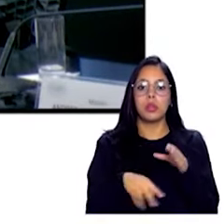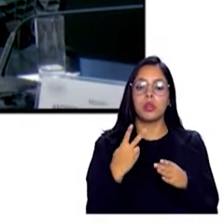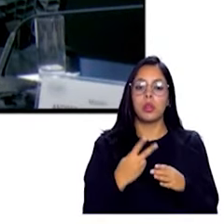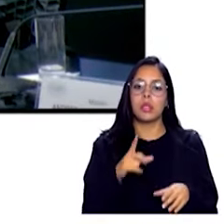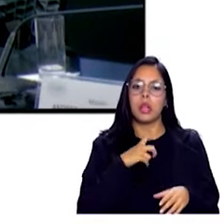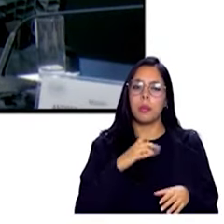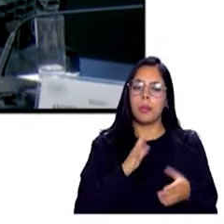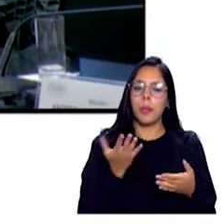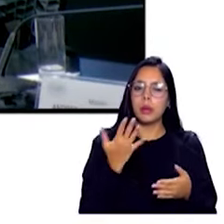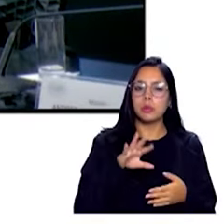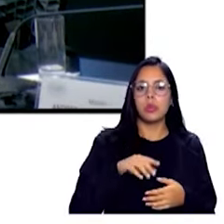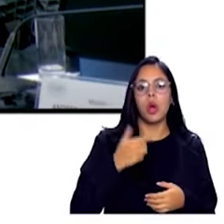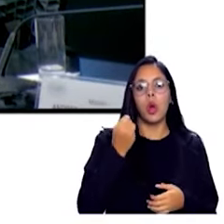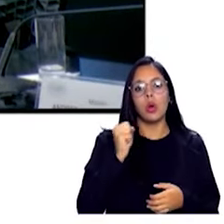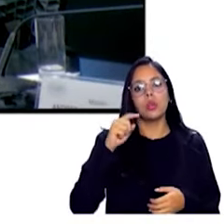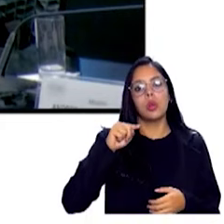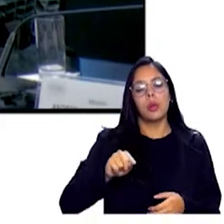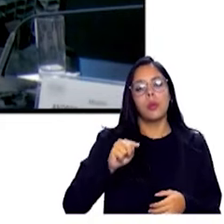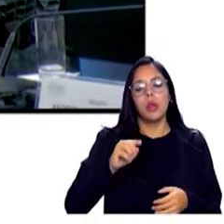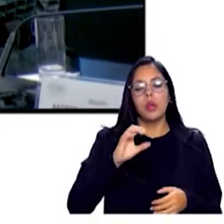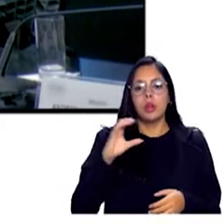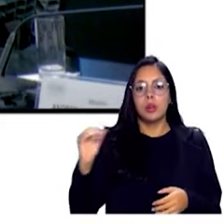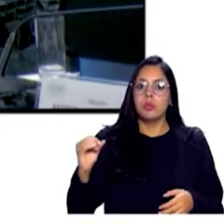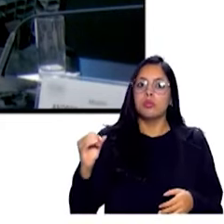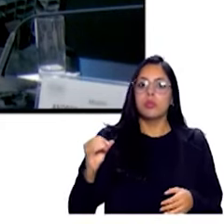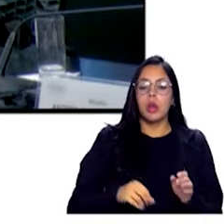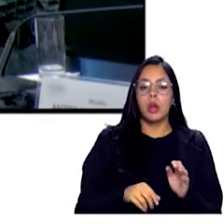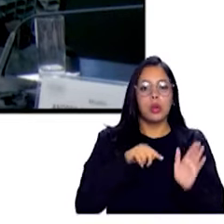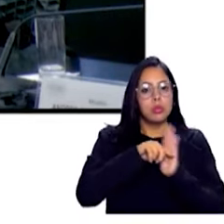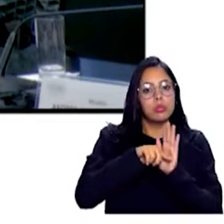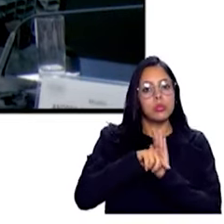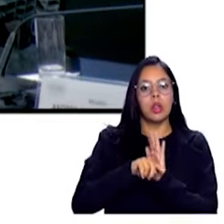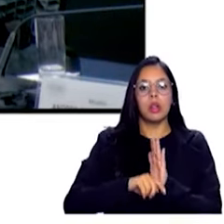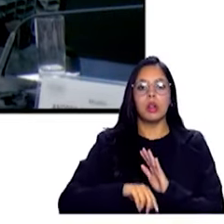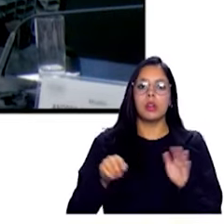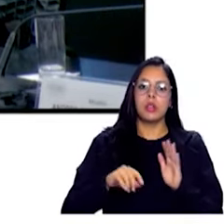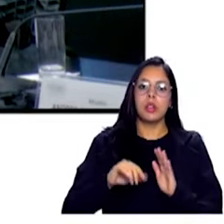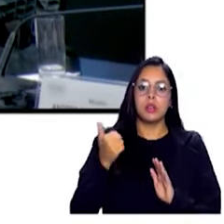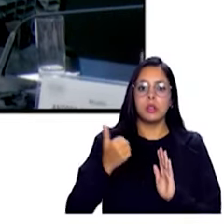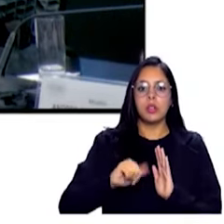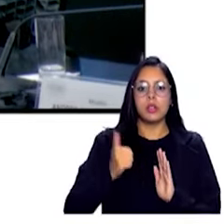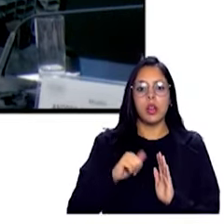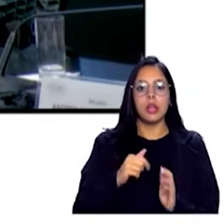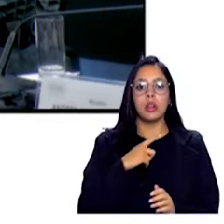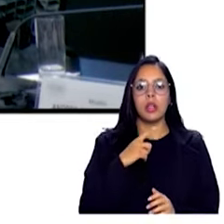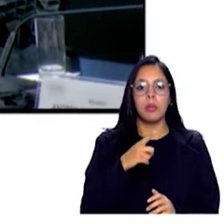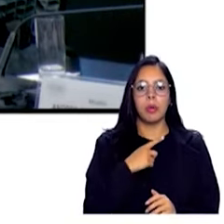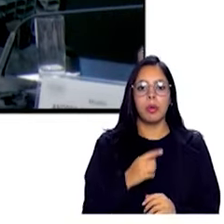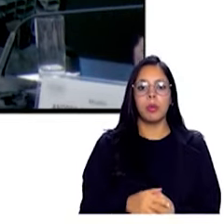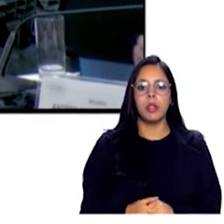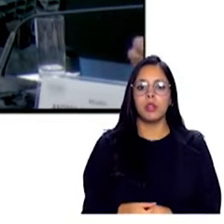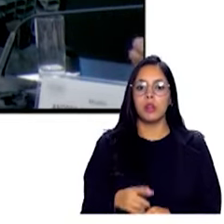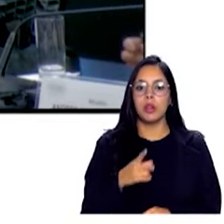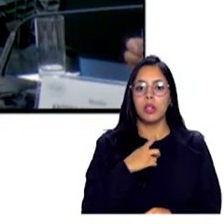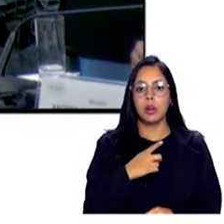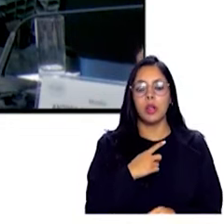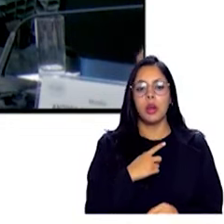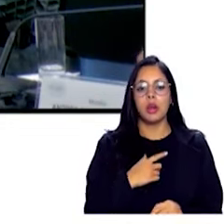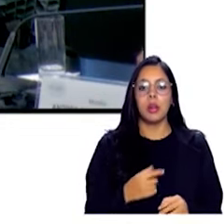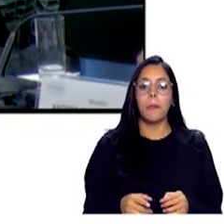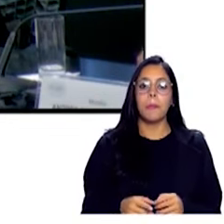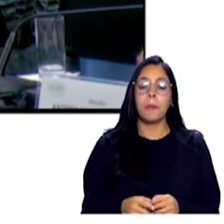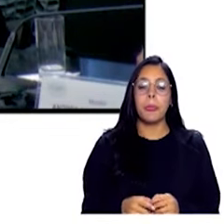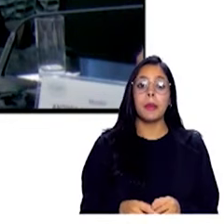cadao ao22 se admitieron 12 es dec se rechazaron no se admitieron